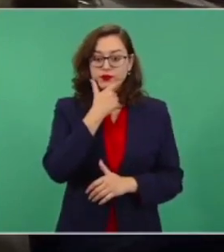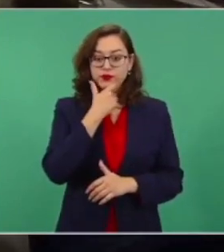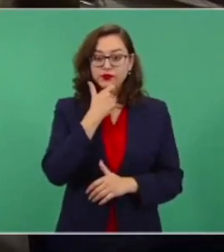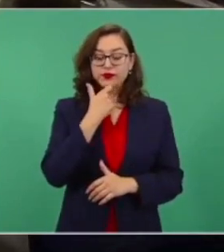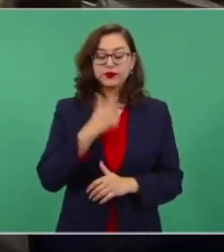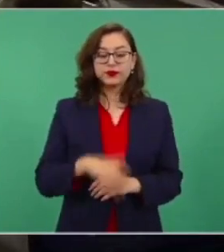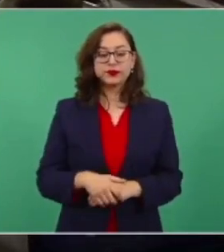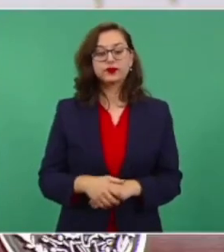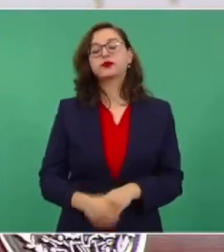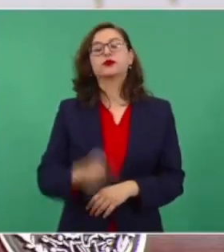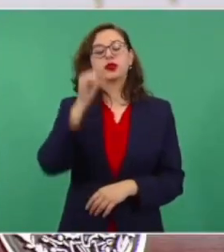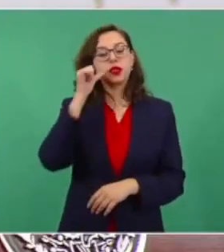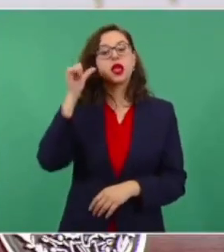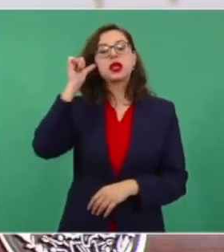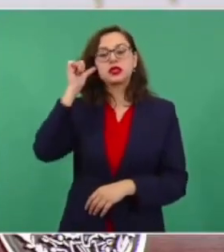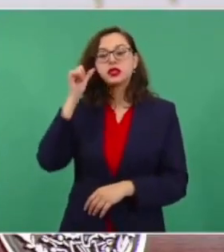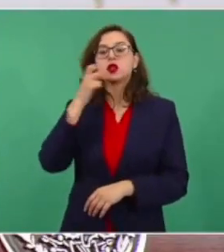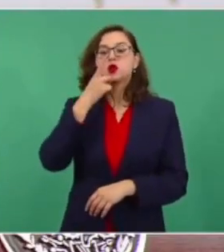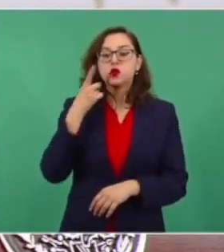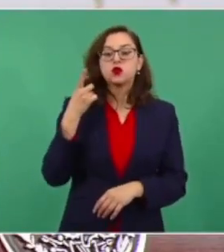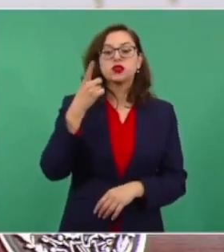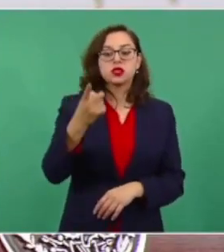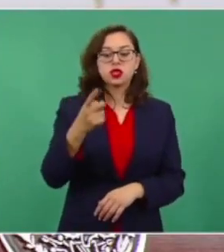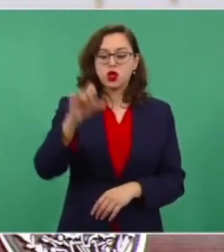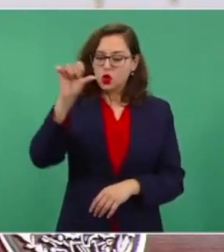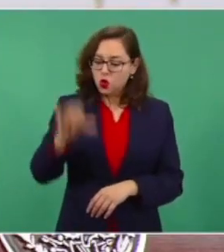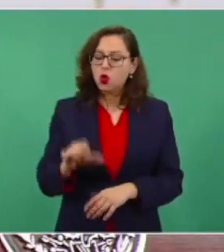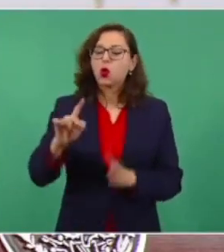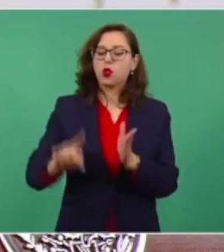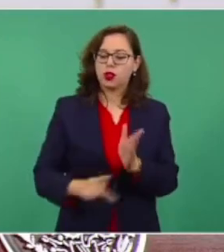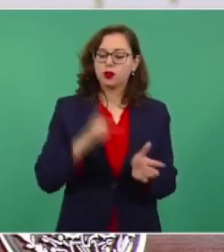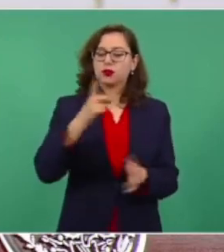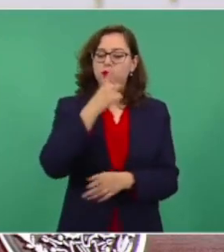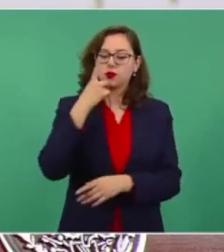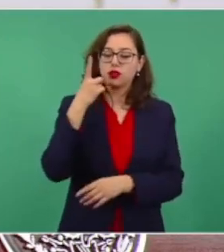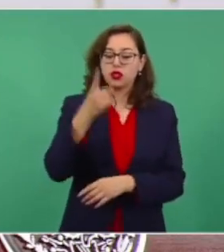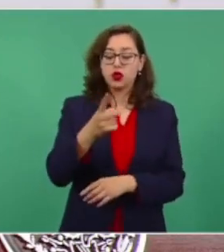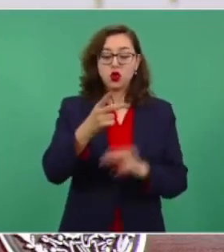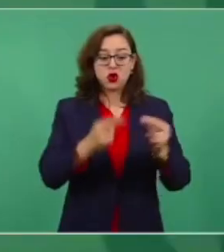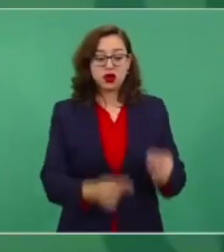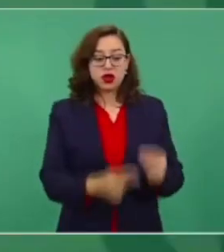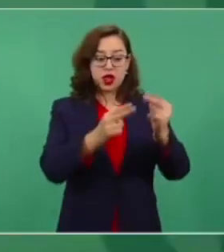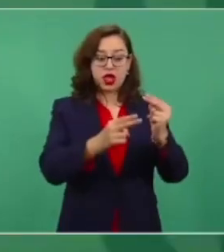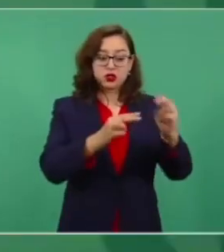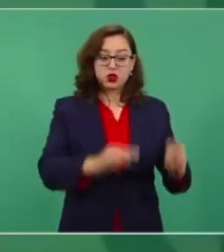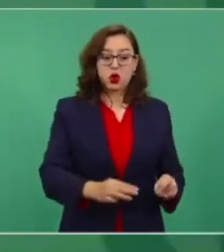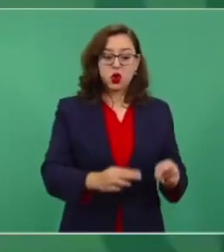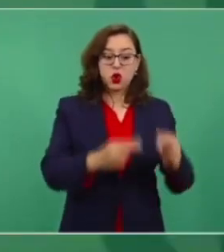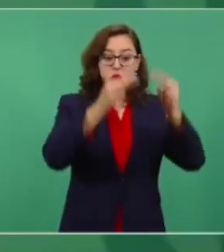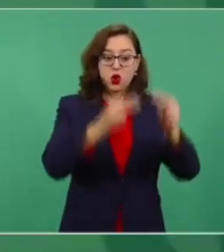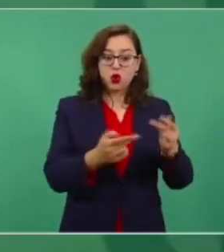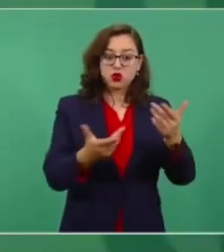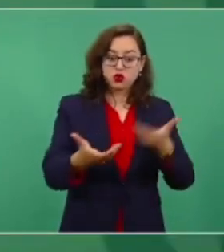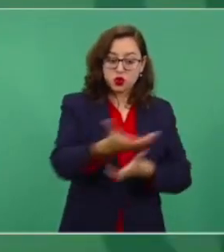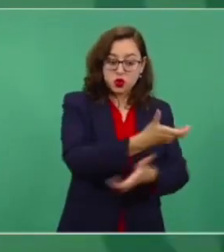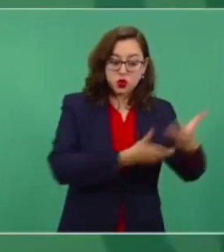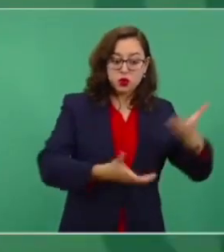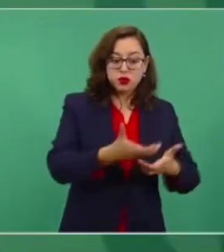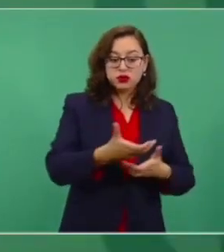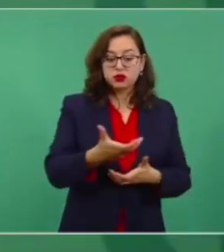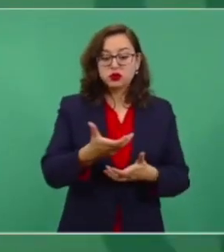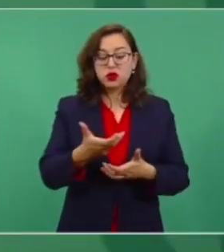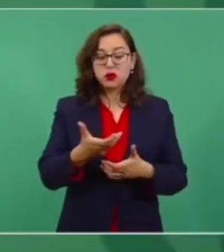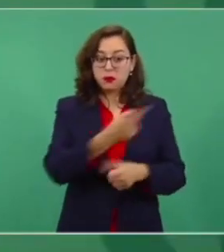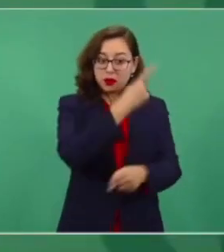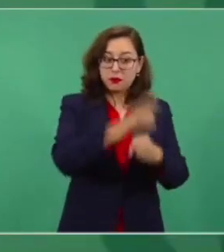Y lo dije ayer y lo repito ahora, y lo mercantil no puede estar por encima de la salud del pueblo. Entonces eso es lo que te